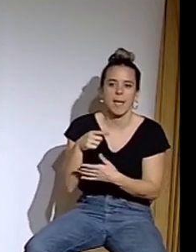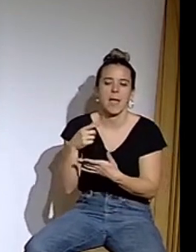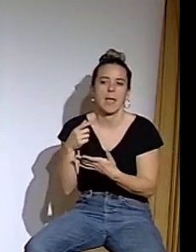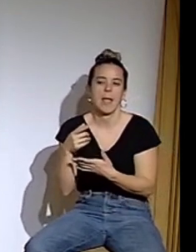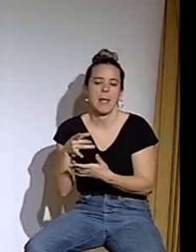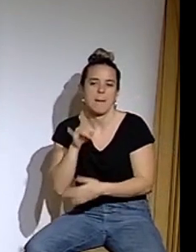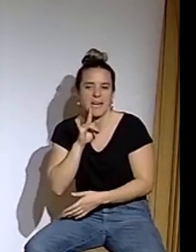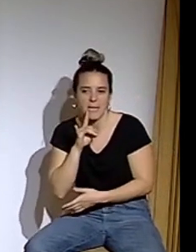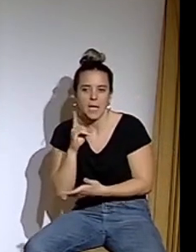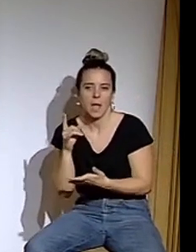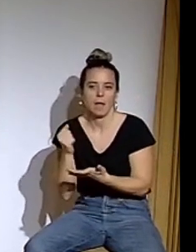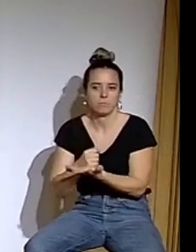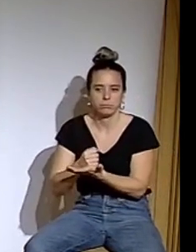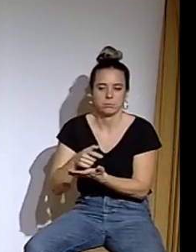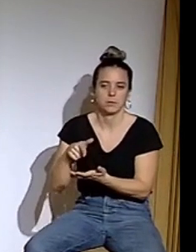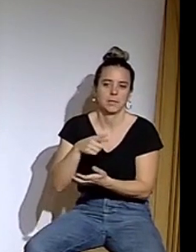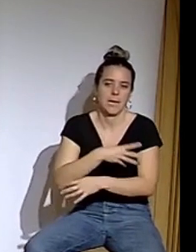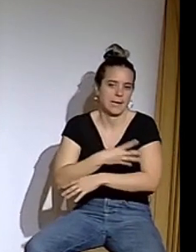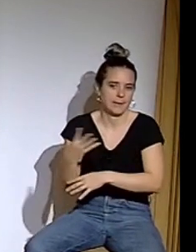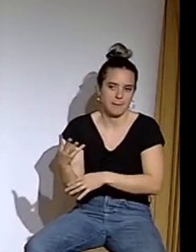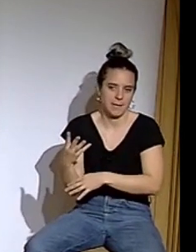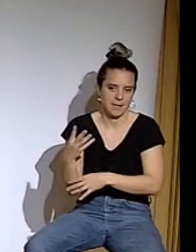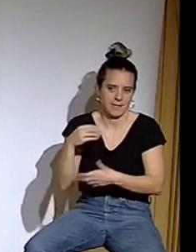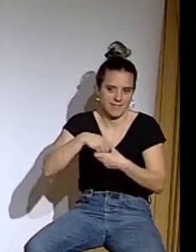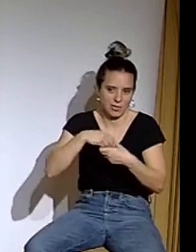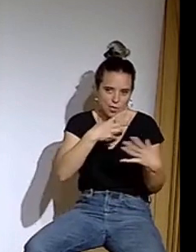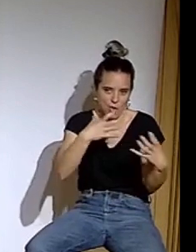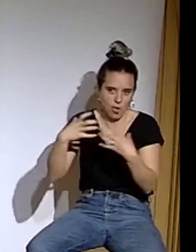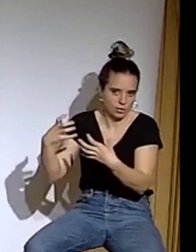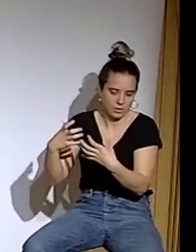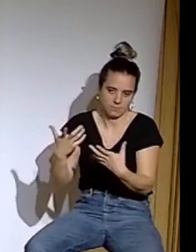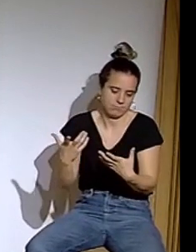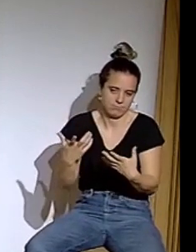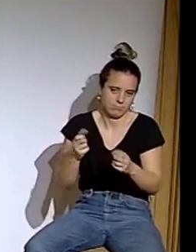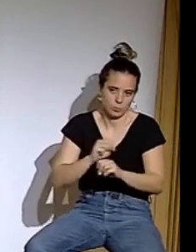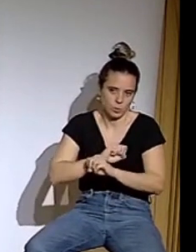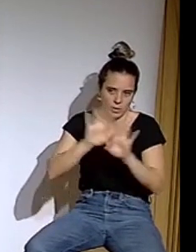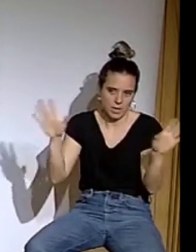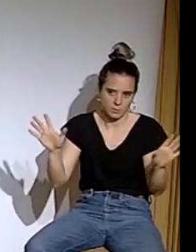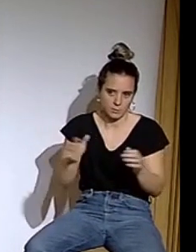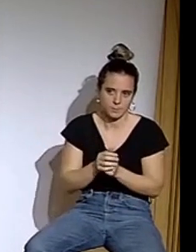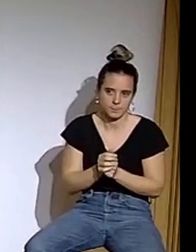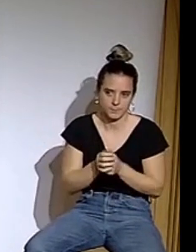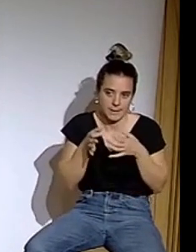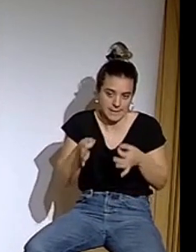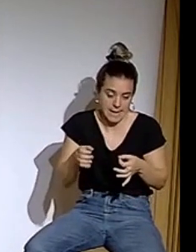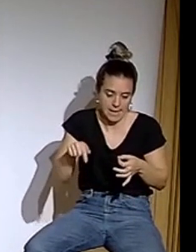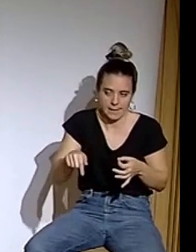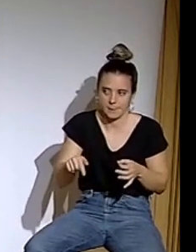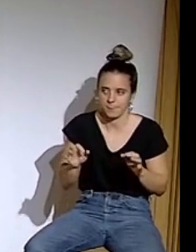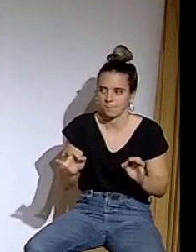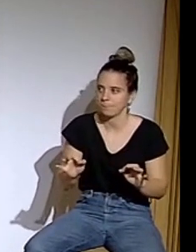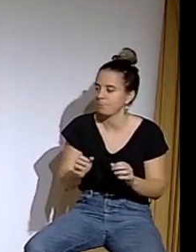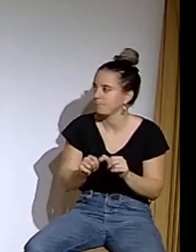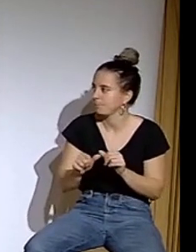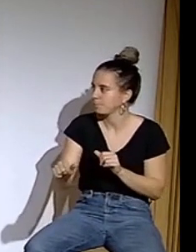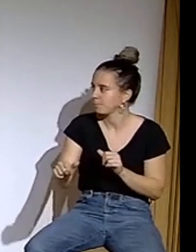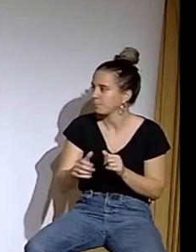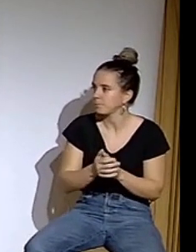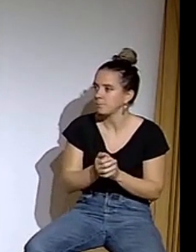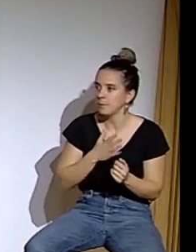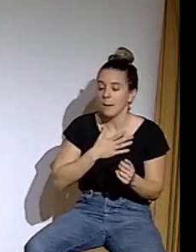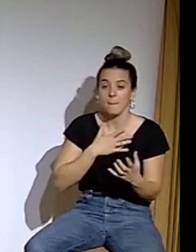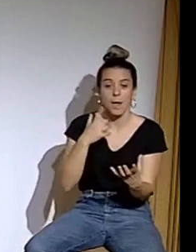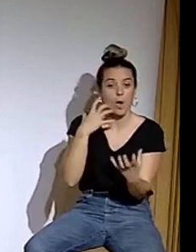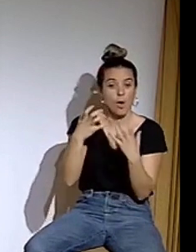tema lgtbi pues ha estado muy presente en mi obra más o menos desde que desde que llegué aquí pero también mi obra tiene que ver